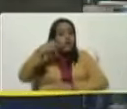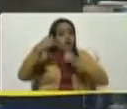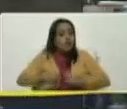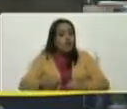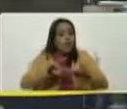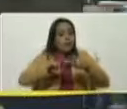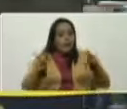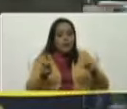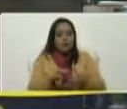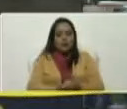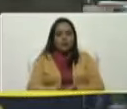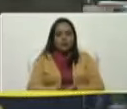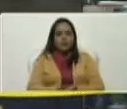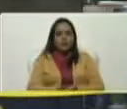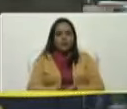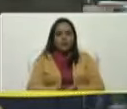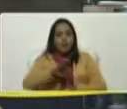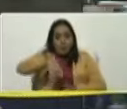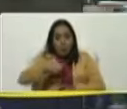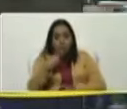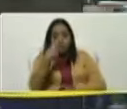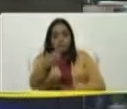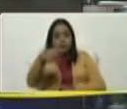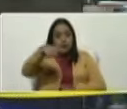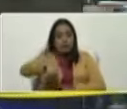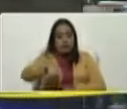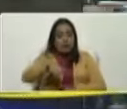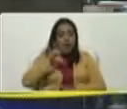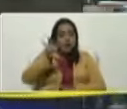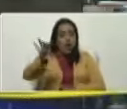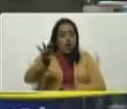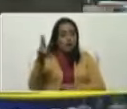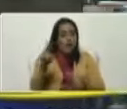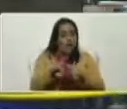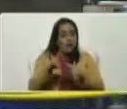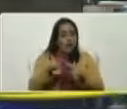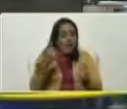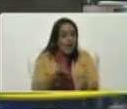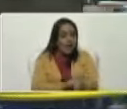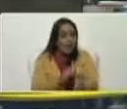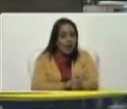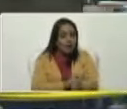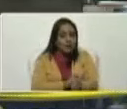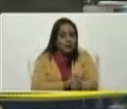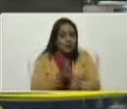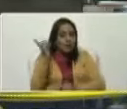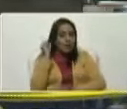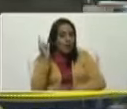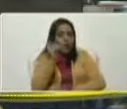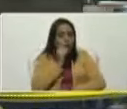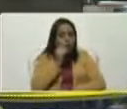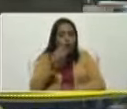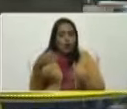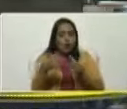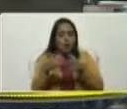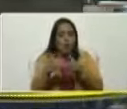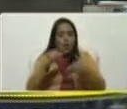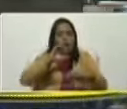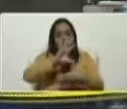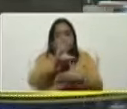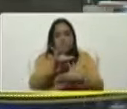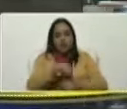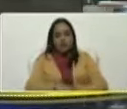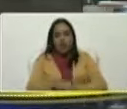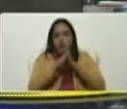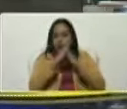paz. Y les puedo decir desde el estado Táchira a mis hermanos y hermanas del ALBA todo